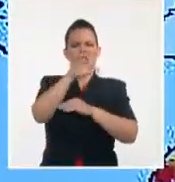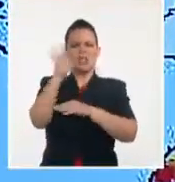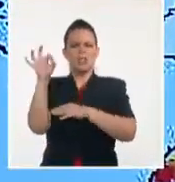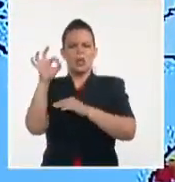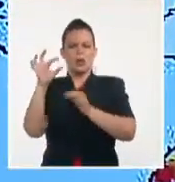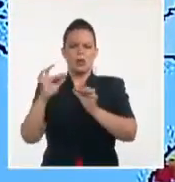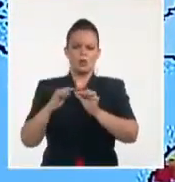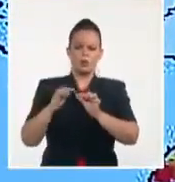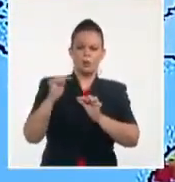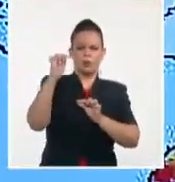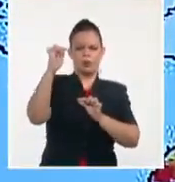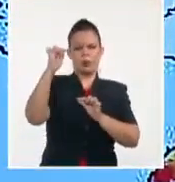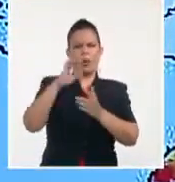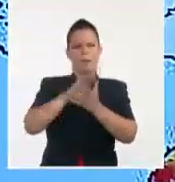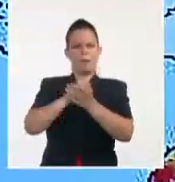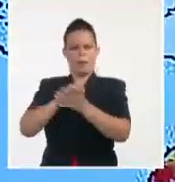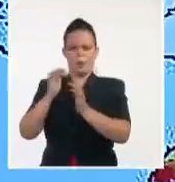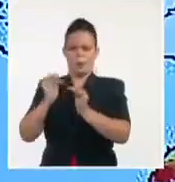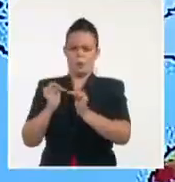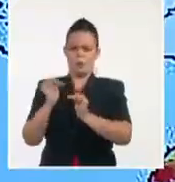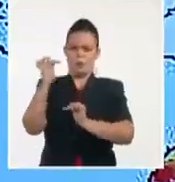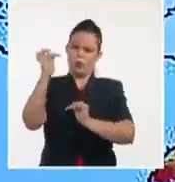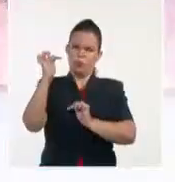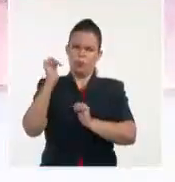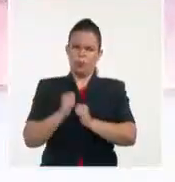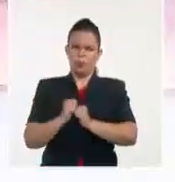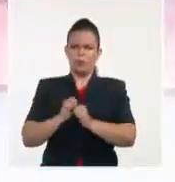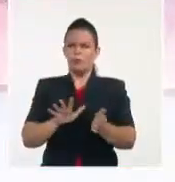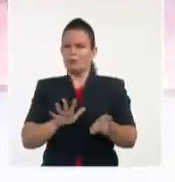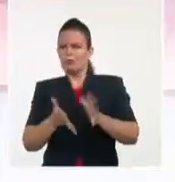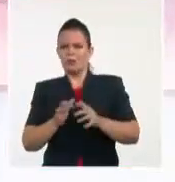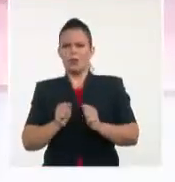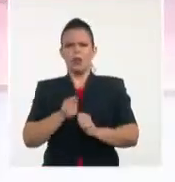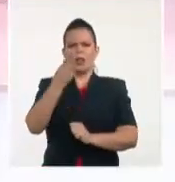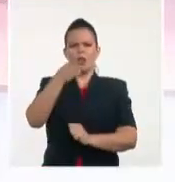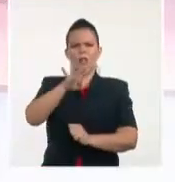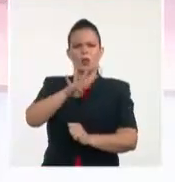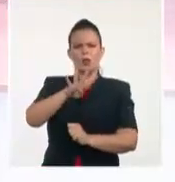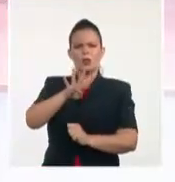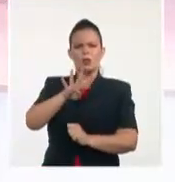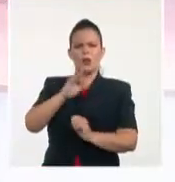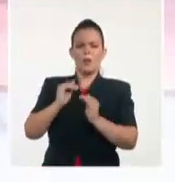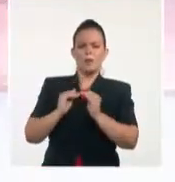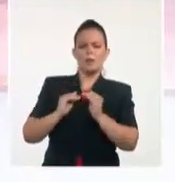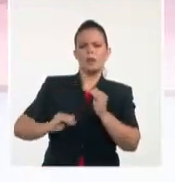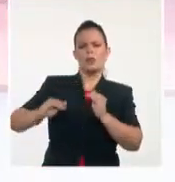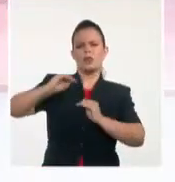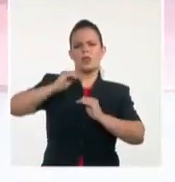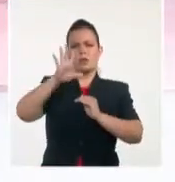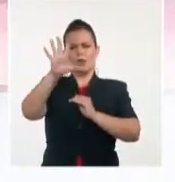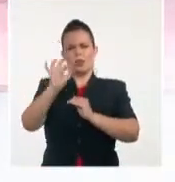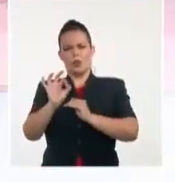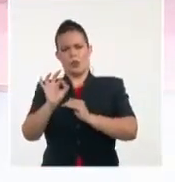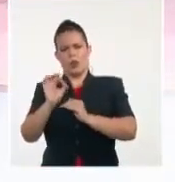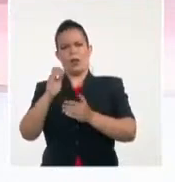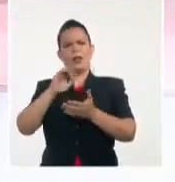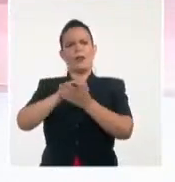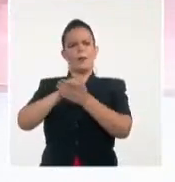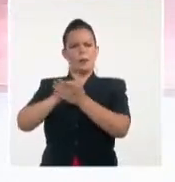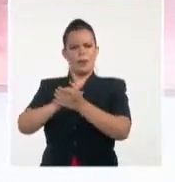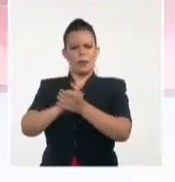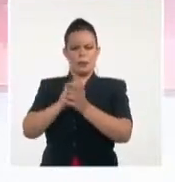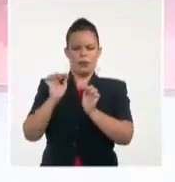cantidad de valores, como 14 valores, por encima de 50 milímetros. Eso fue el primer día,